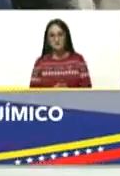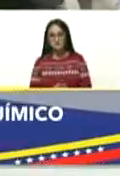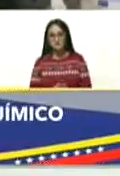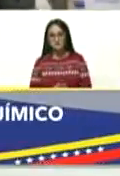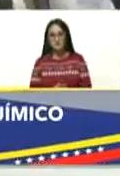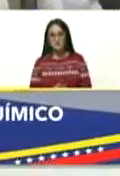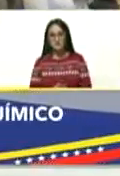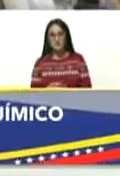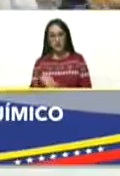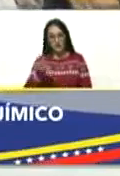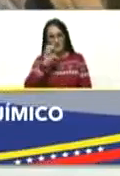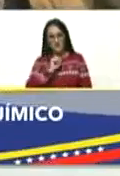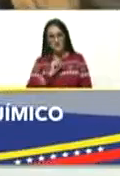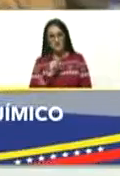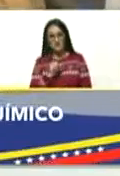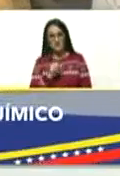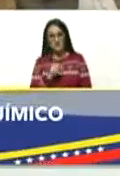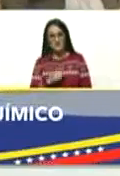Nos entendemos, ¿verdad?